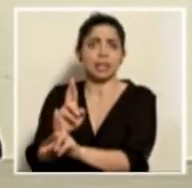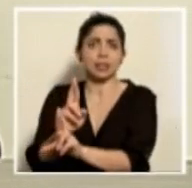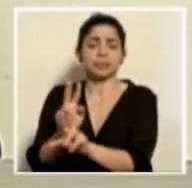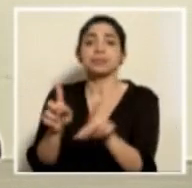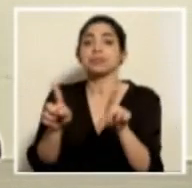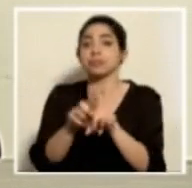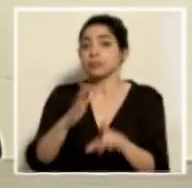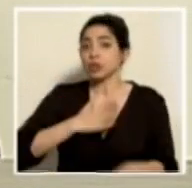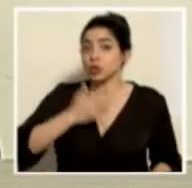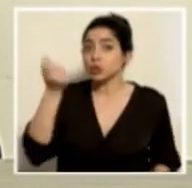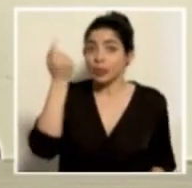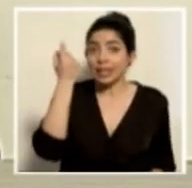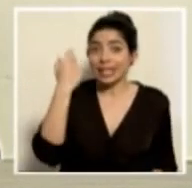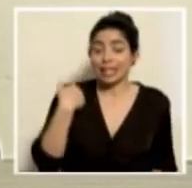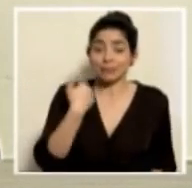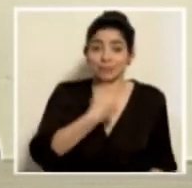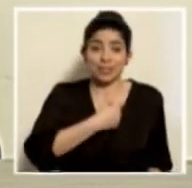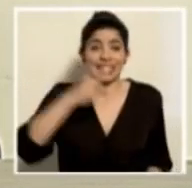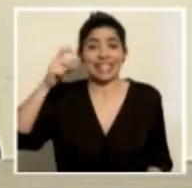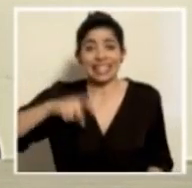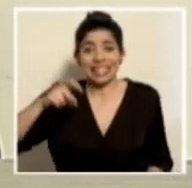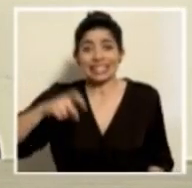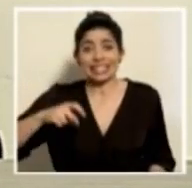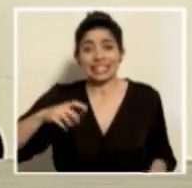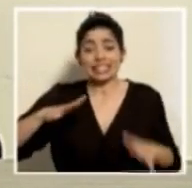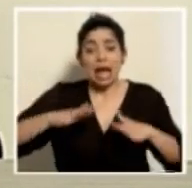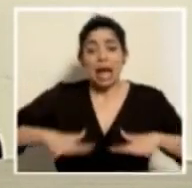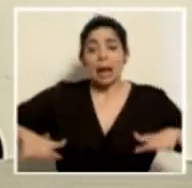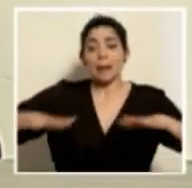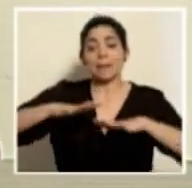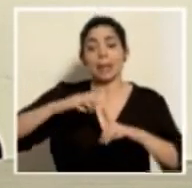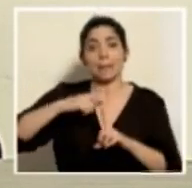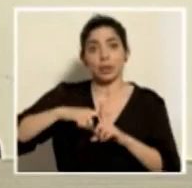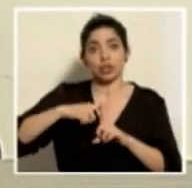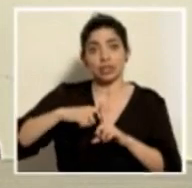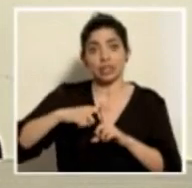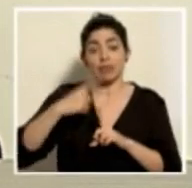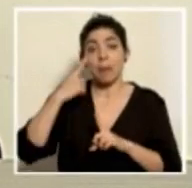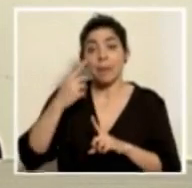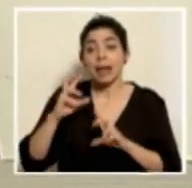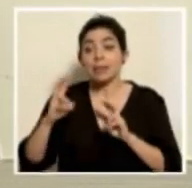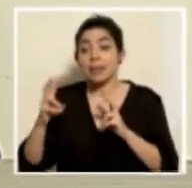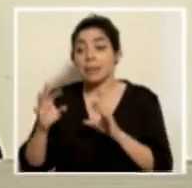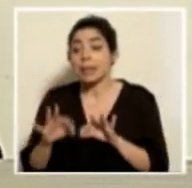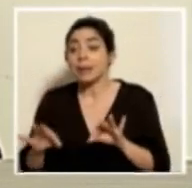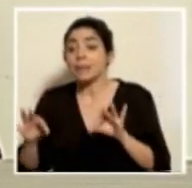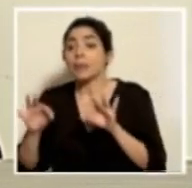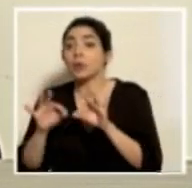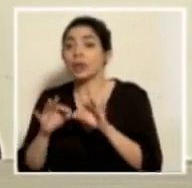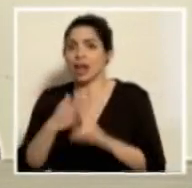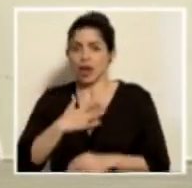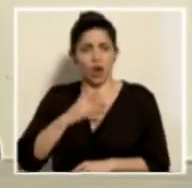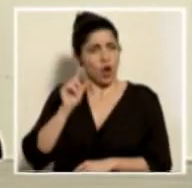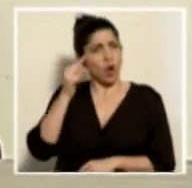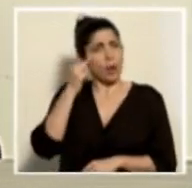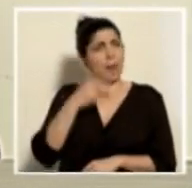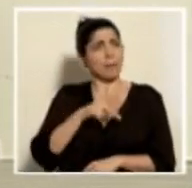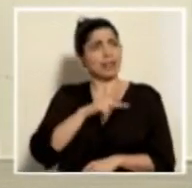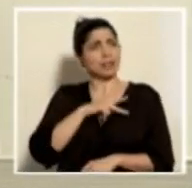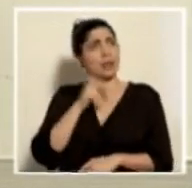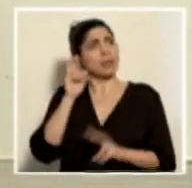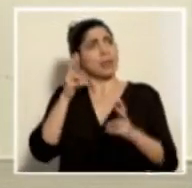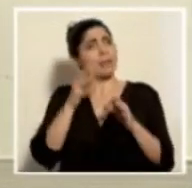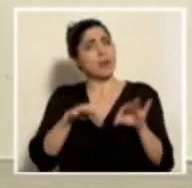También entiendo que necesitamos construir un buen ambiente para que las cosas que son importantes, no para el gobierno, sino para el